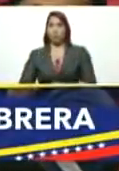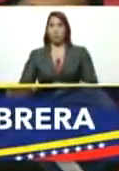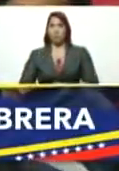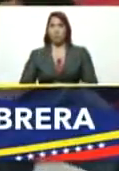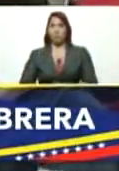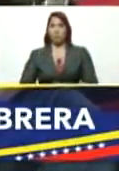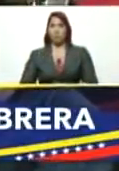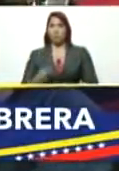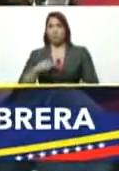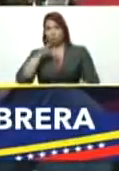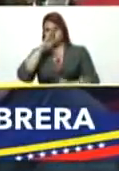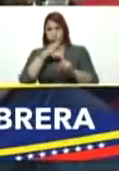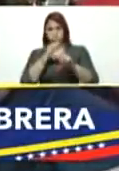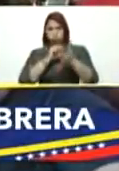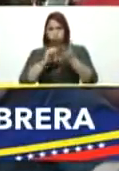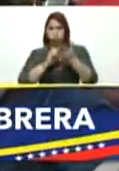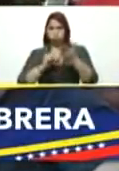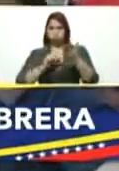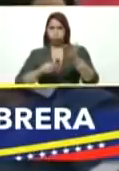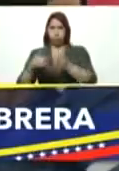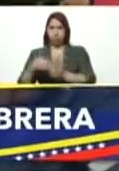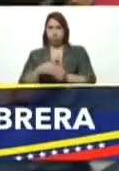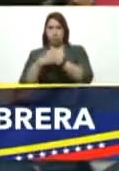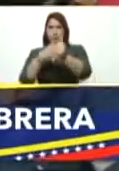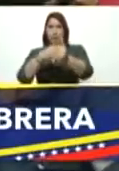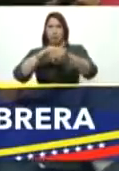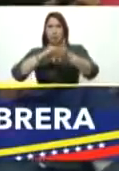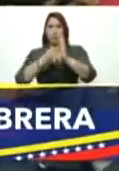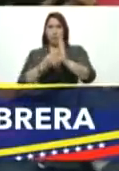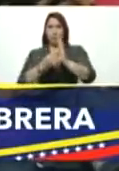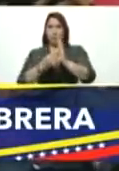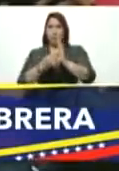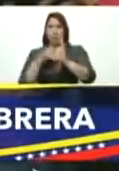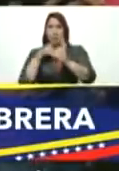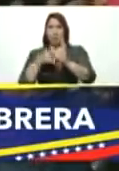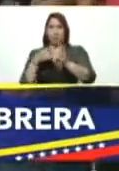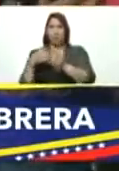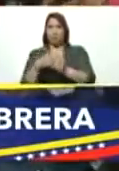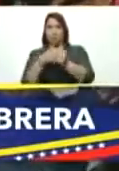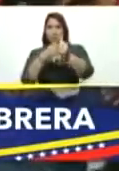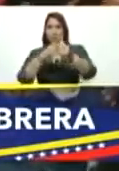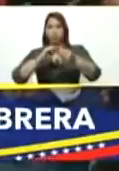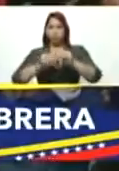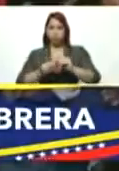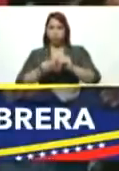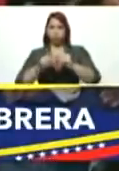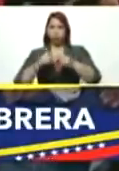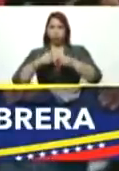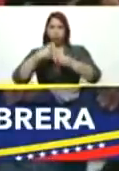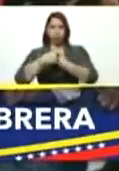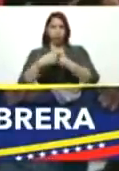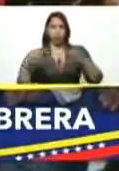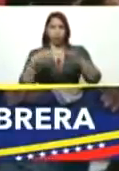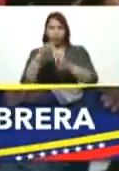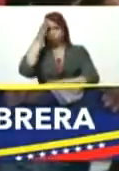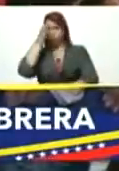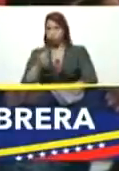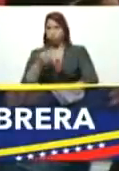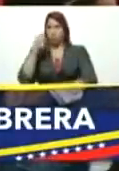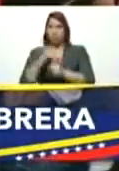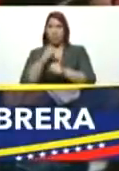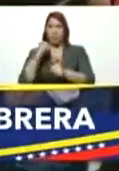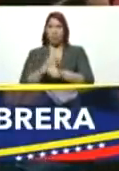regimos por una guía técnica que es la guía a través de la constitución de los consejos productivos de